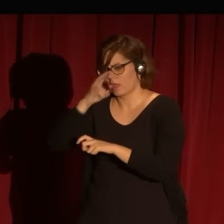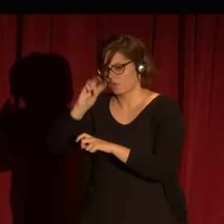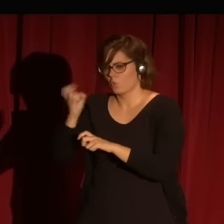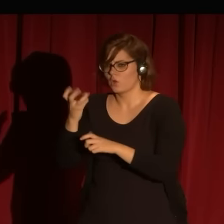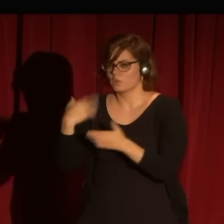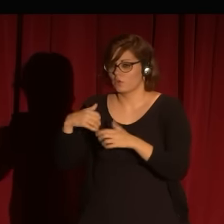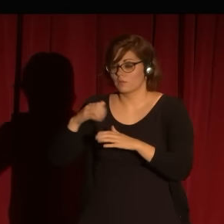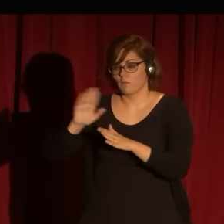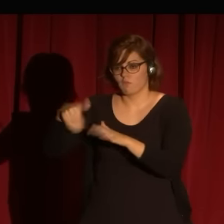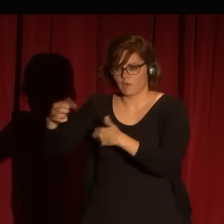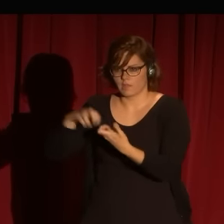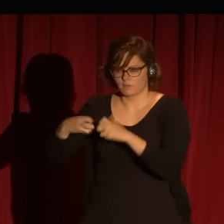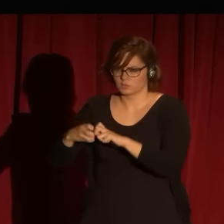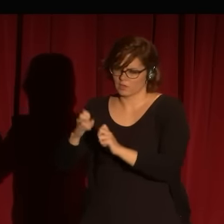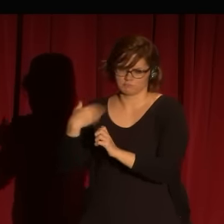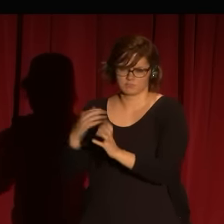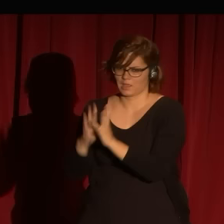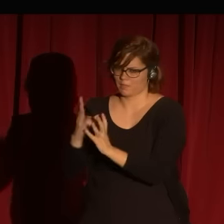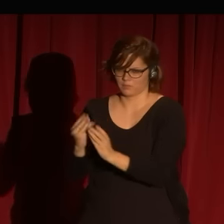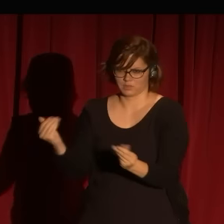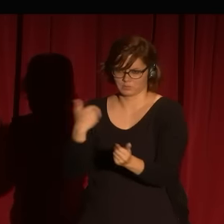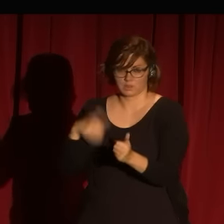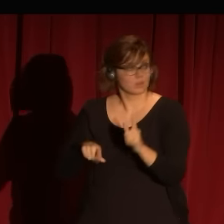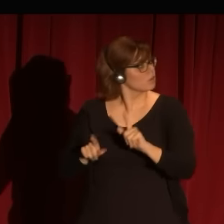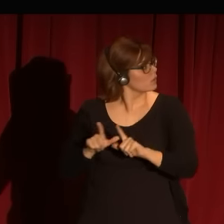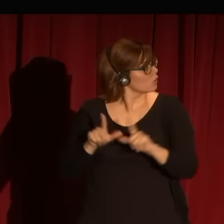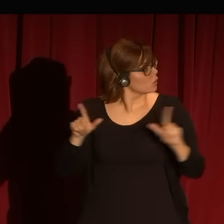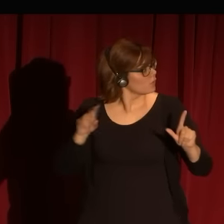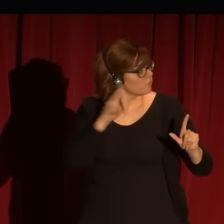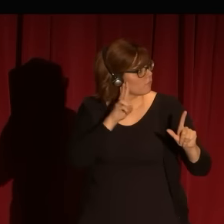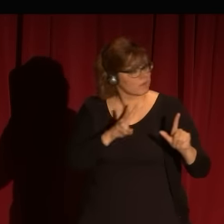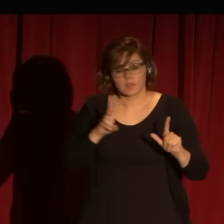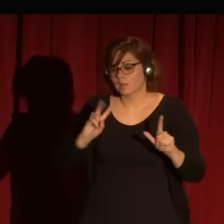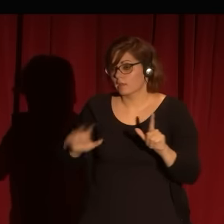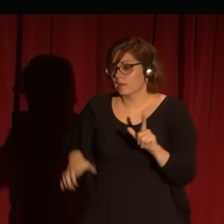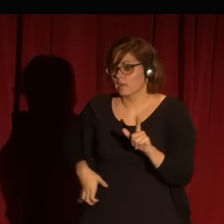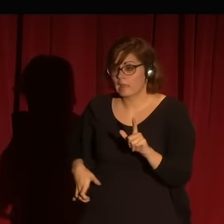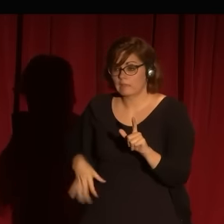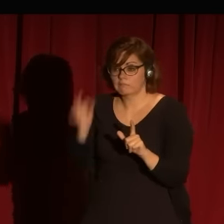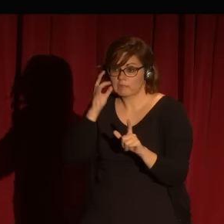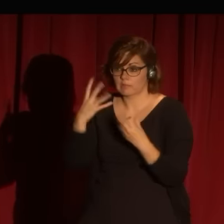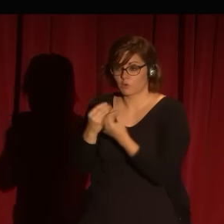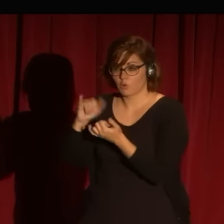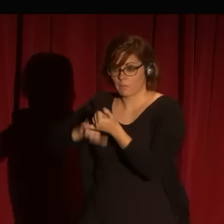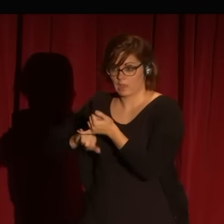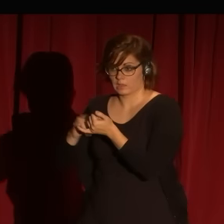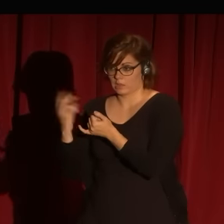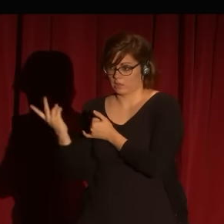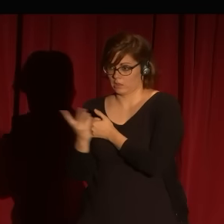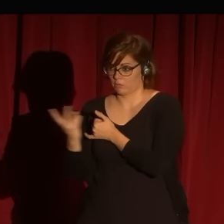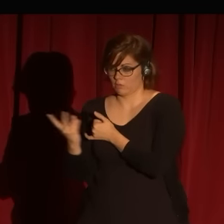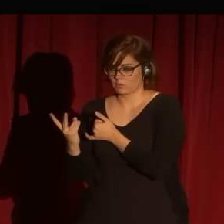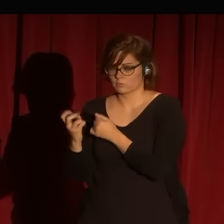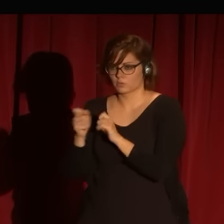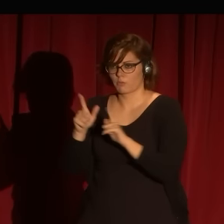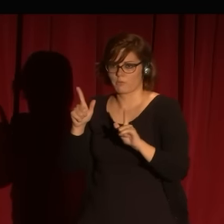afueras de Bruselas y vemos en un cuadro como este a la infanta retratada aquí junto a su marido pintando una